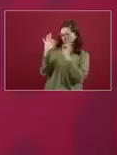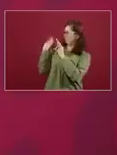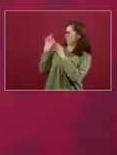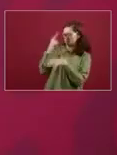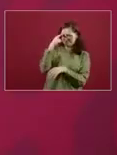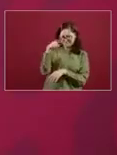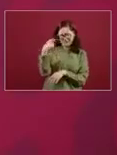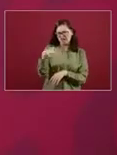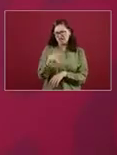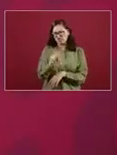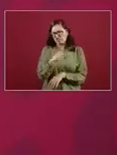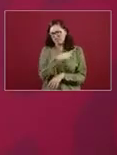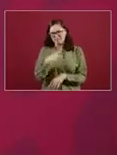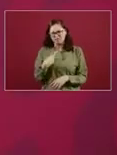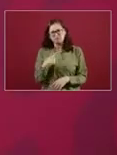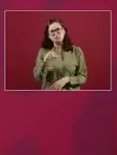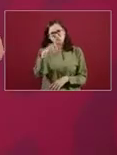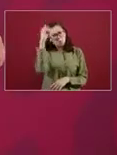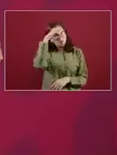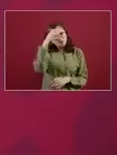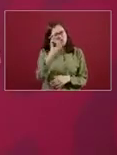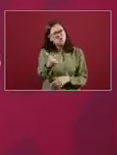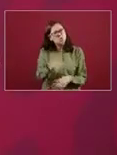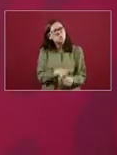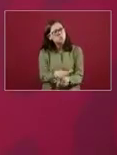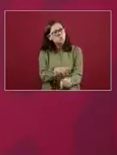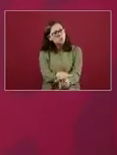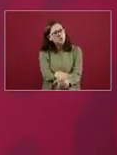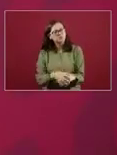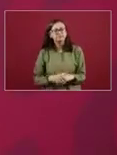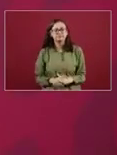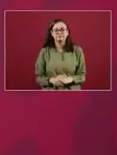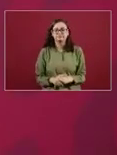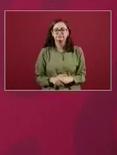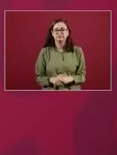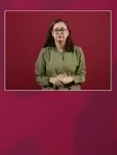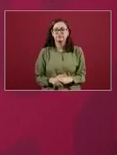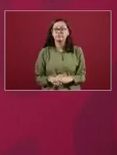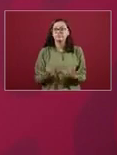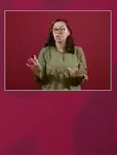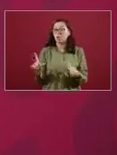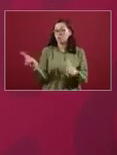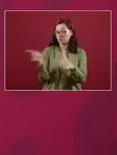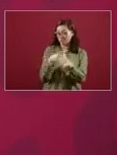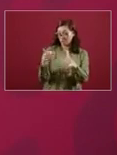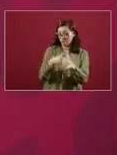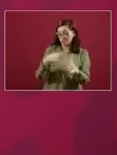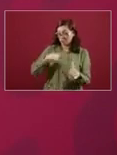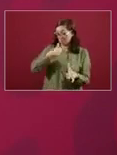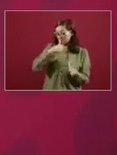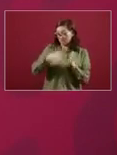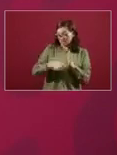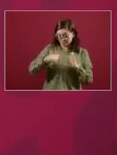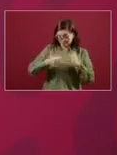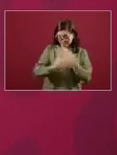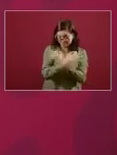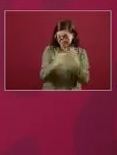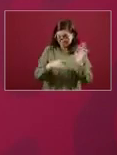Bueno, nada más precisar que yo no di a conocer la carta.